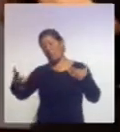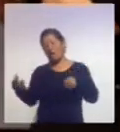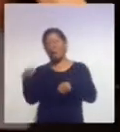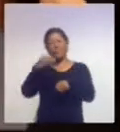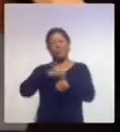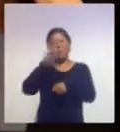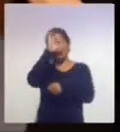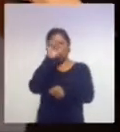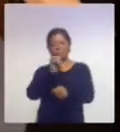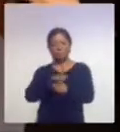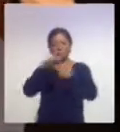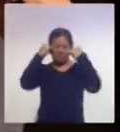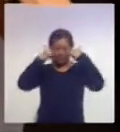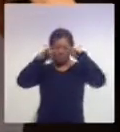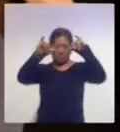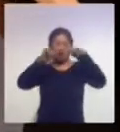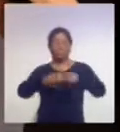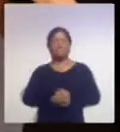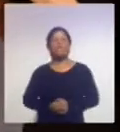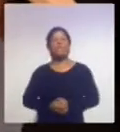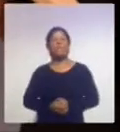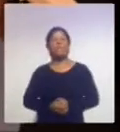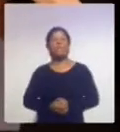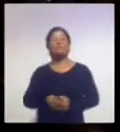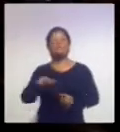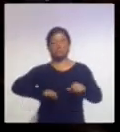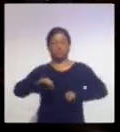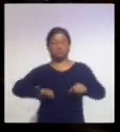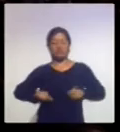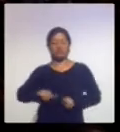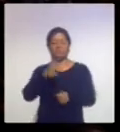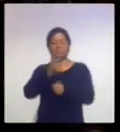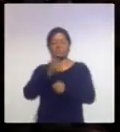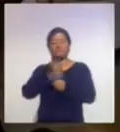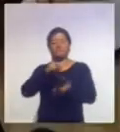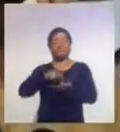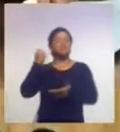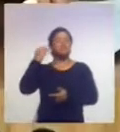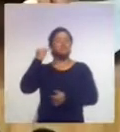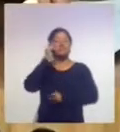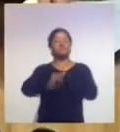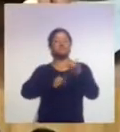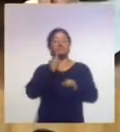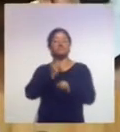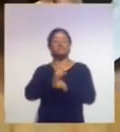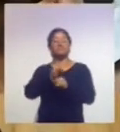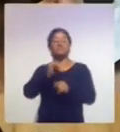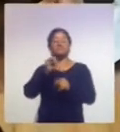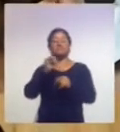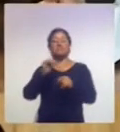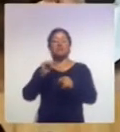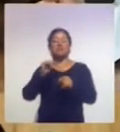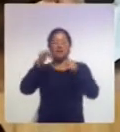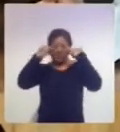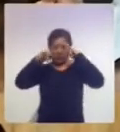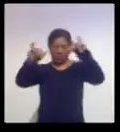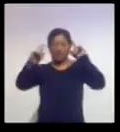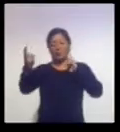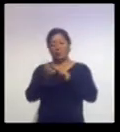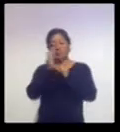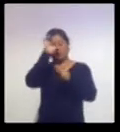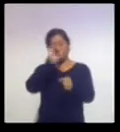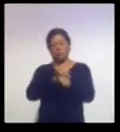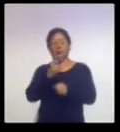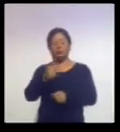la cultura taurina. Dentro de las actividades del segundo coloquio internacional taurino, Encuentro de Dos Culturas, durante 3 días